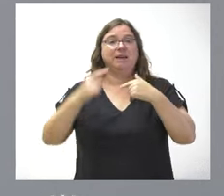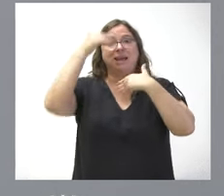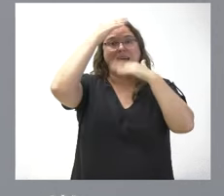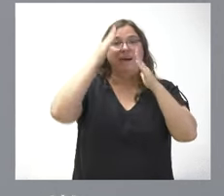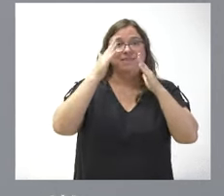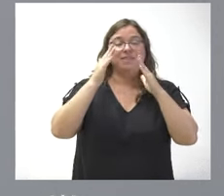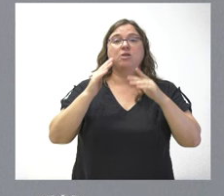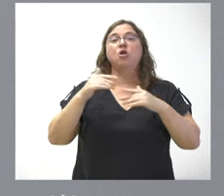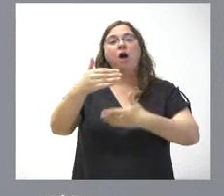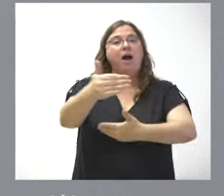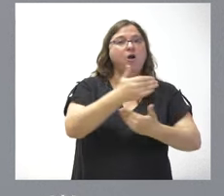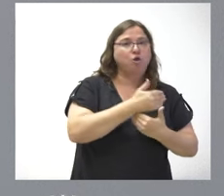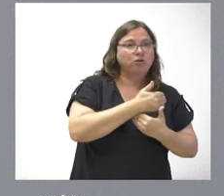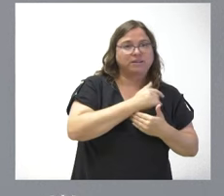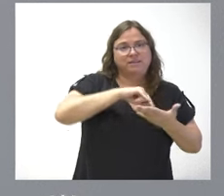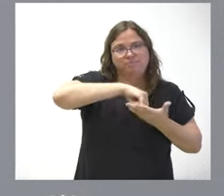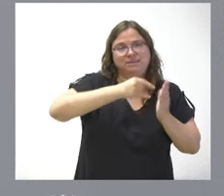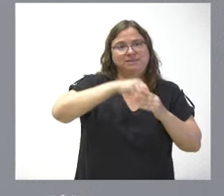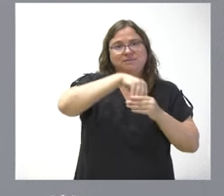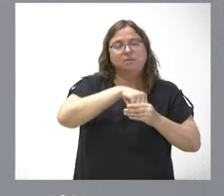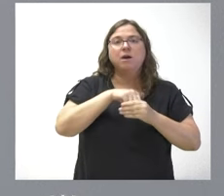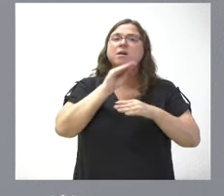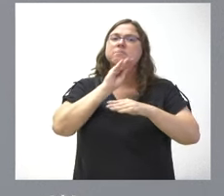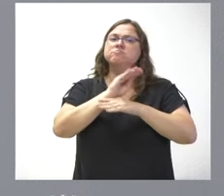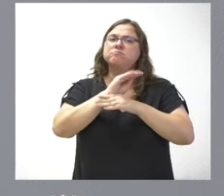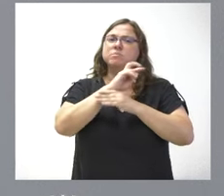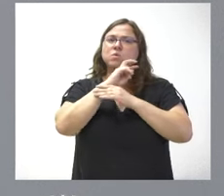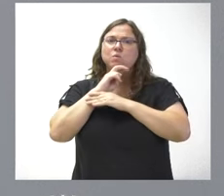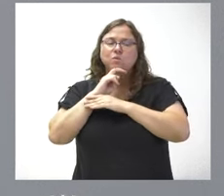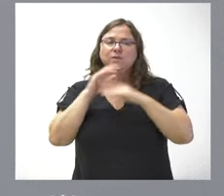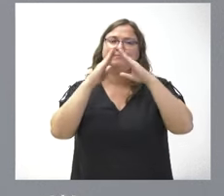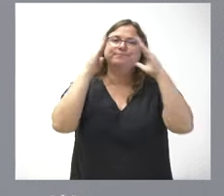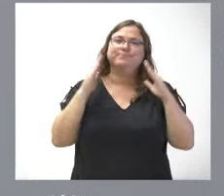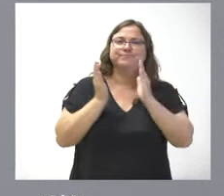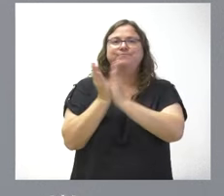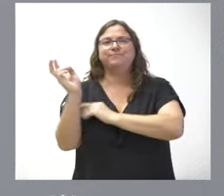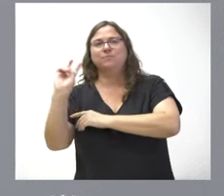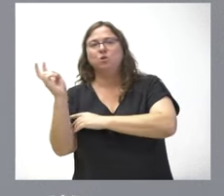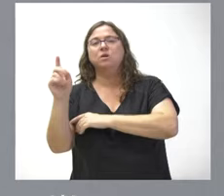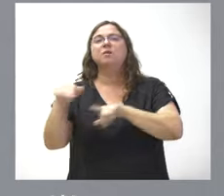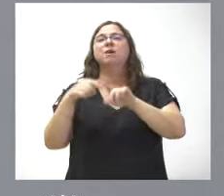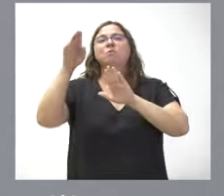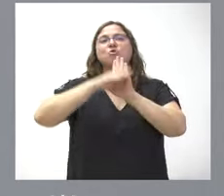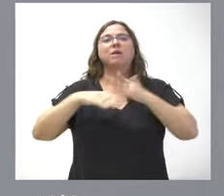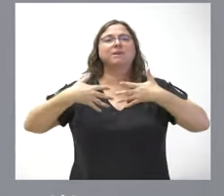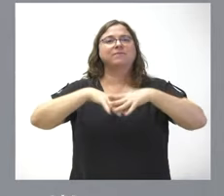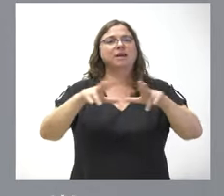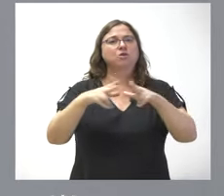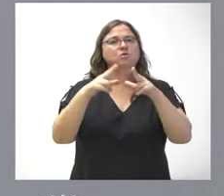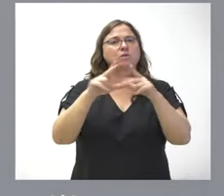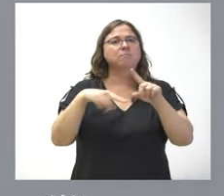inicial y acogida en el sistema mantenimiento de recursos de acogida y alojamiento alternativo y programa de integración social